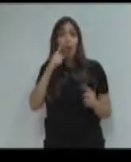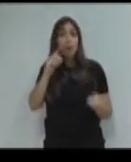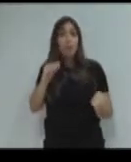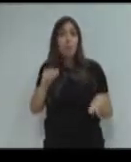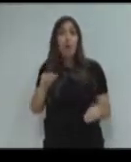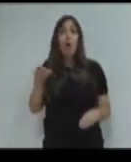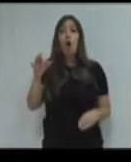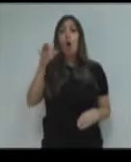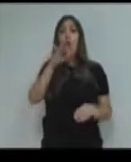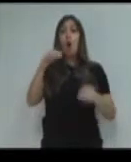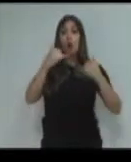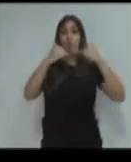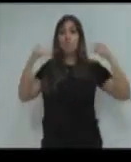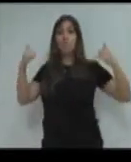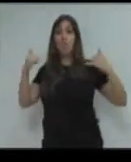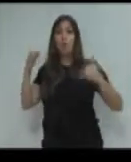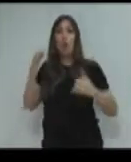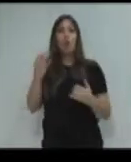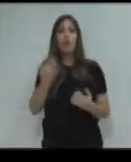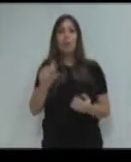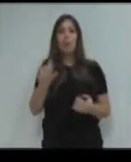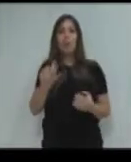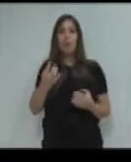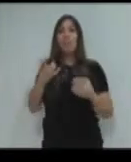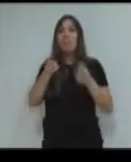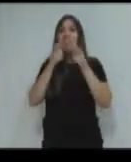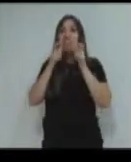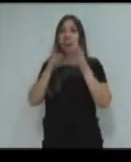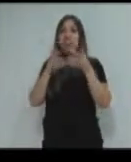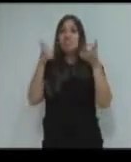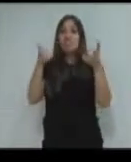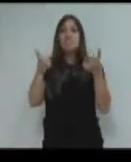o la No. franja. Y ya. Franja naranja. Ahora,